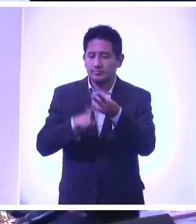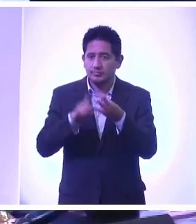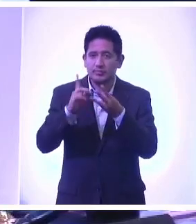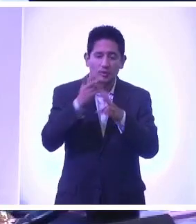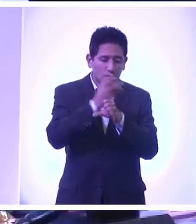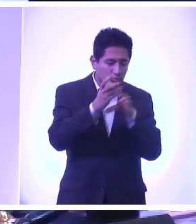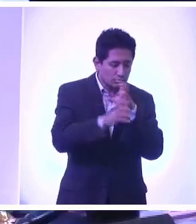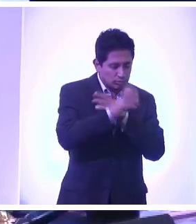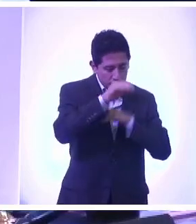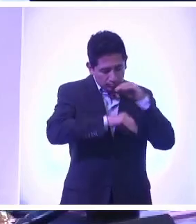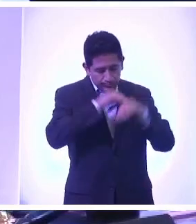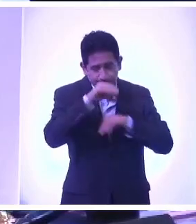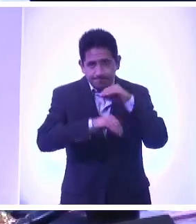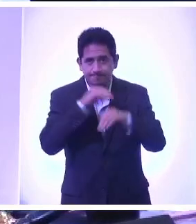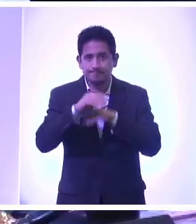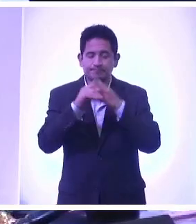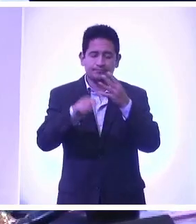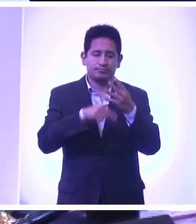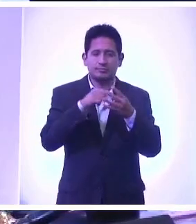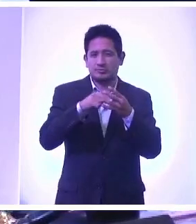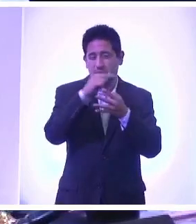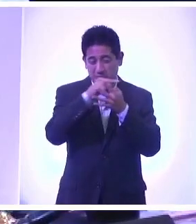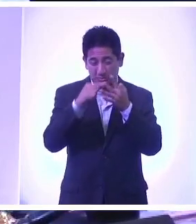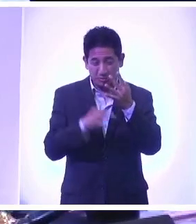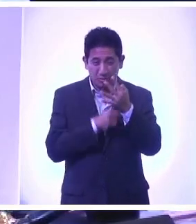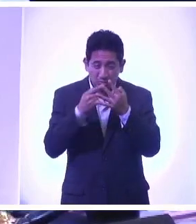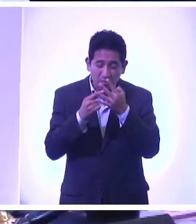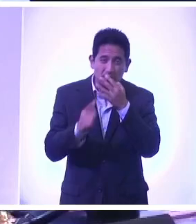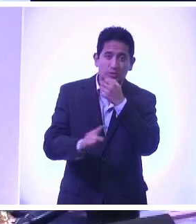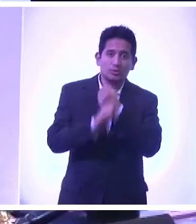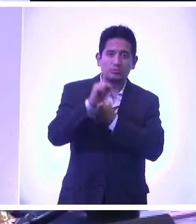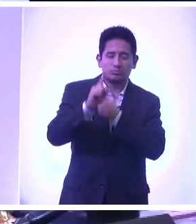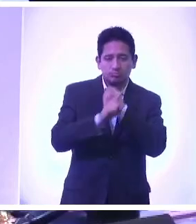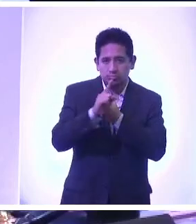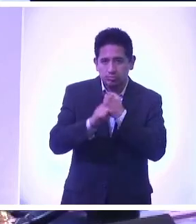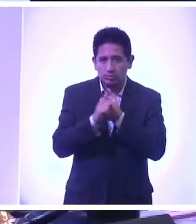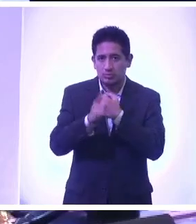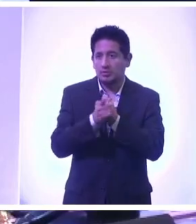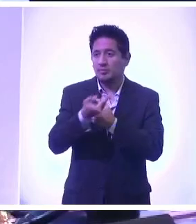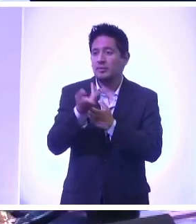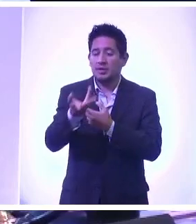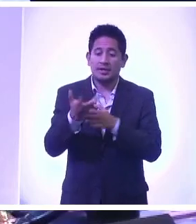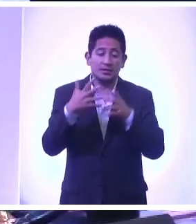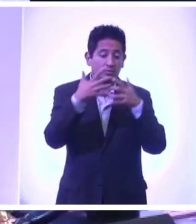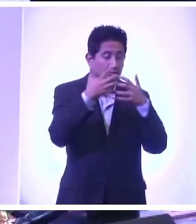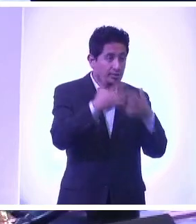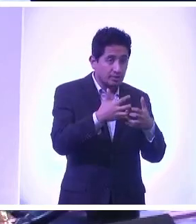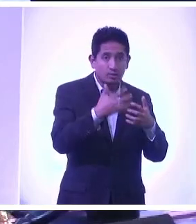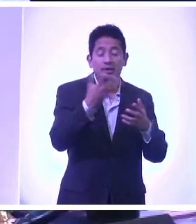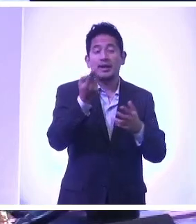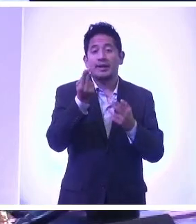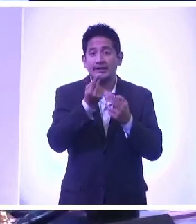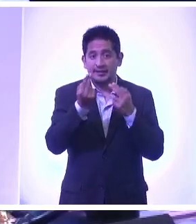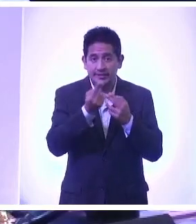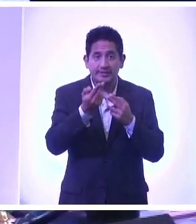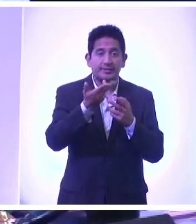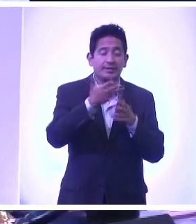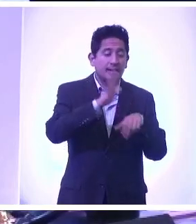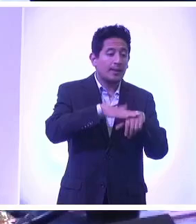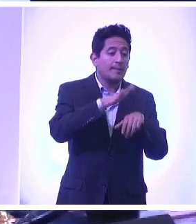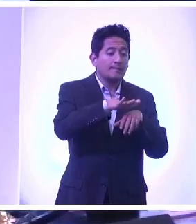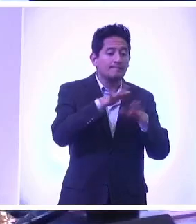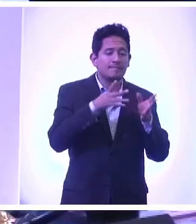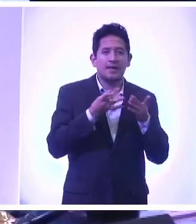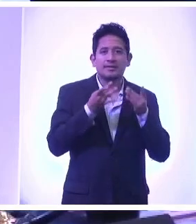nos cuestan las líneas de transporte Por lo cual la industria y la empresa se han profesionalizado de tal manera